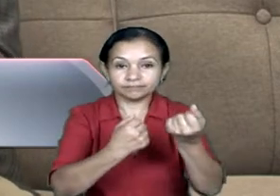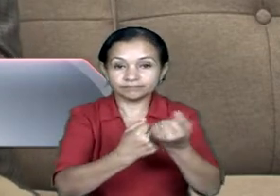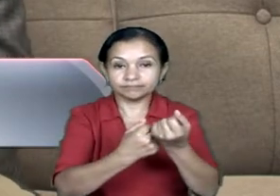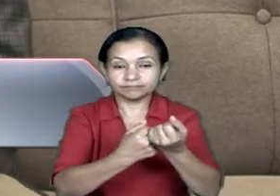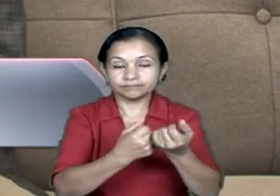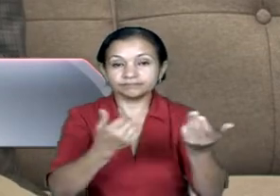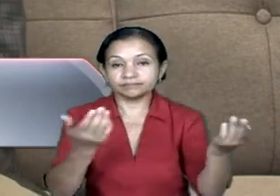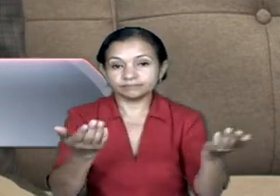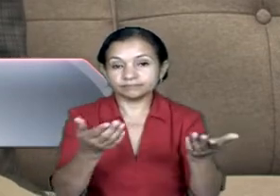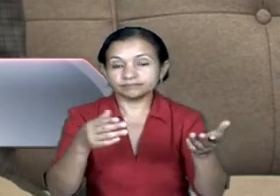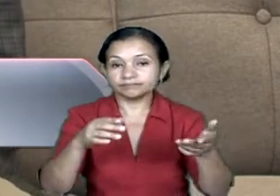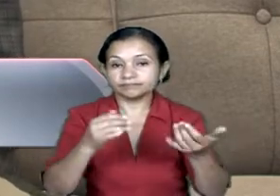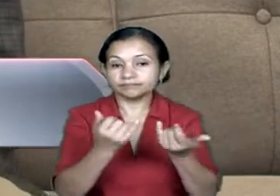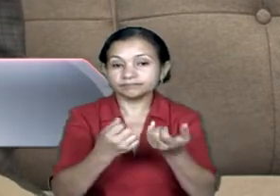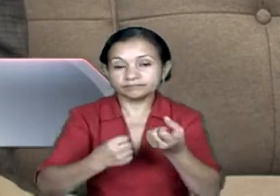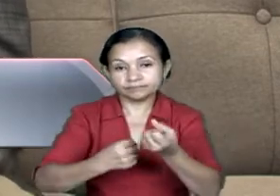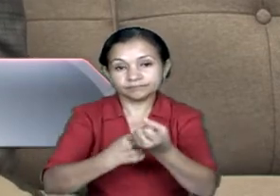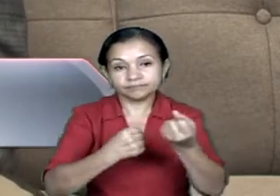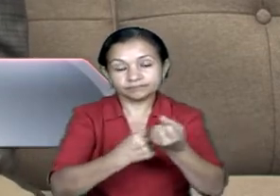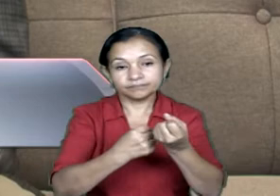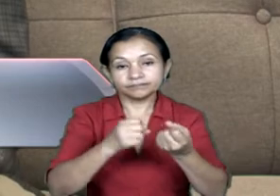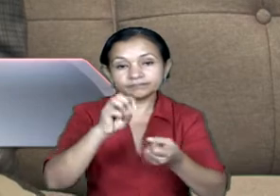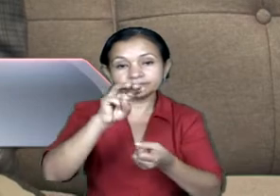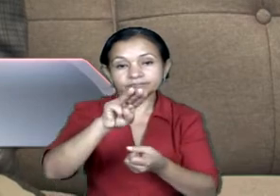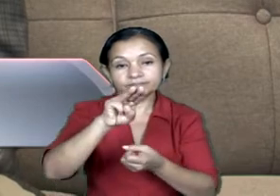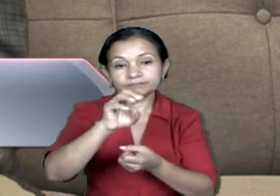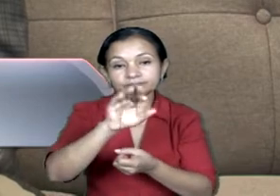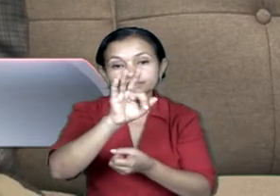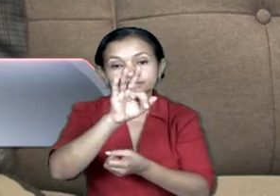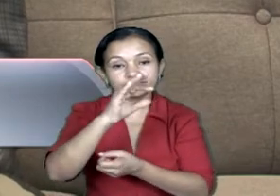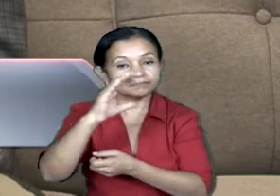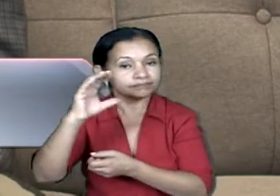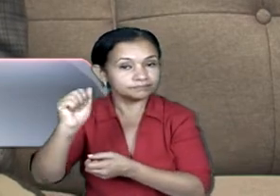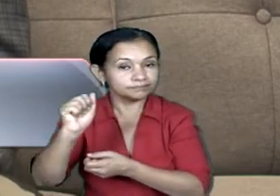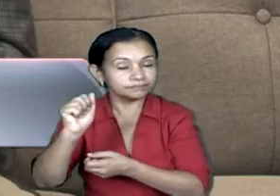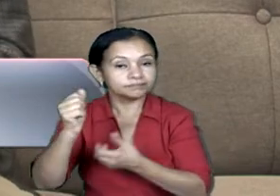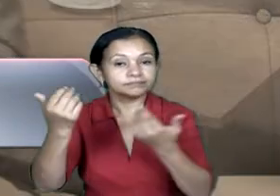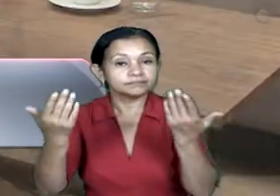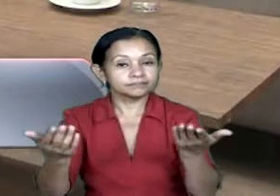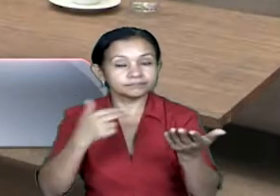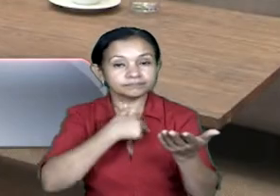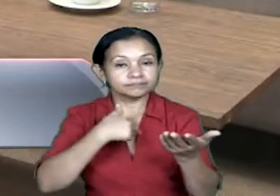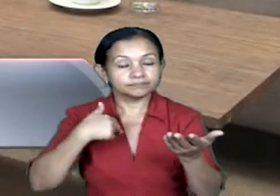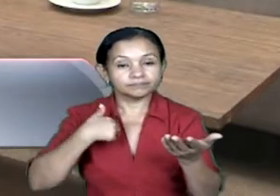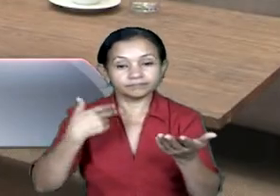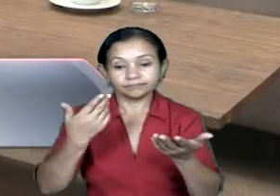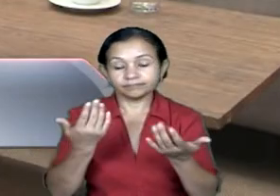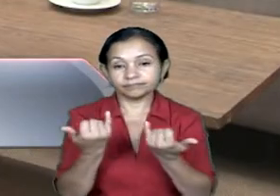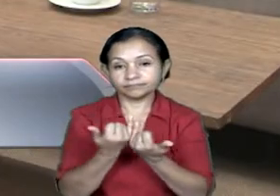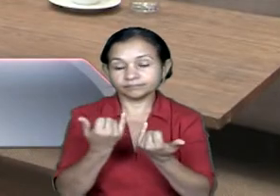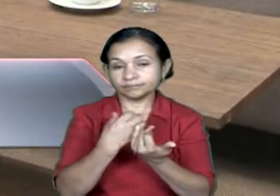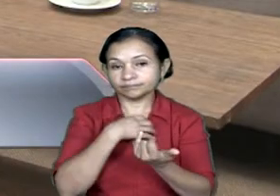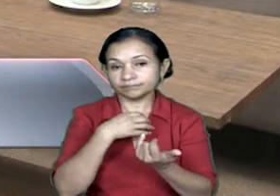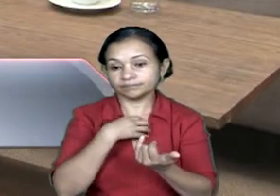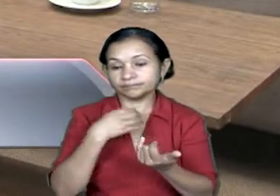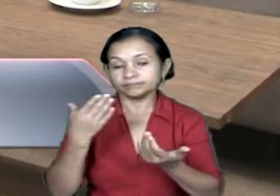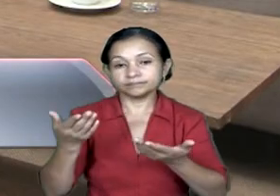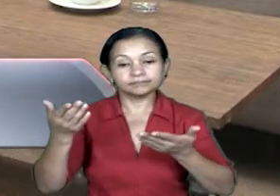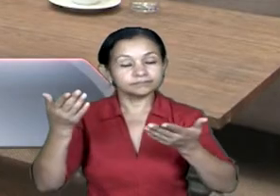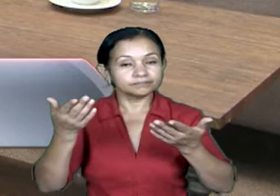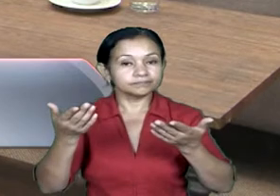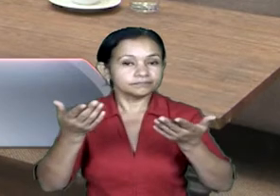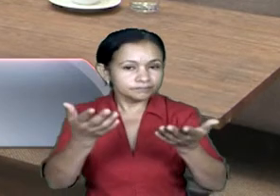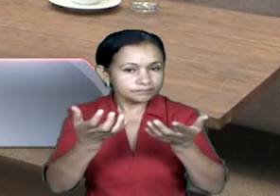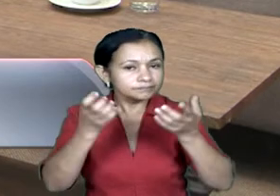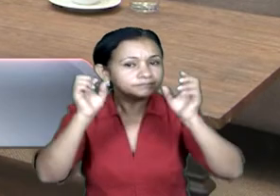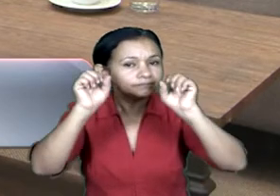bajo el apoyo de MEFCA actualmente. Okay. Entonces ahora justamente nuestra misión, ¿no? Que llega acá. Yo creo